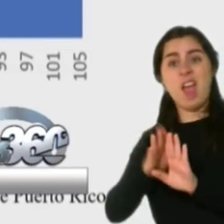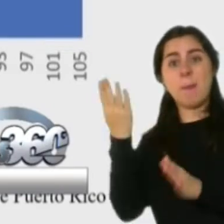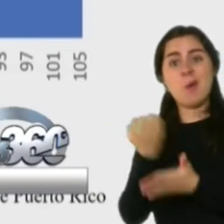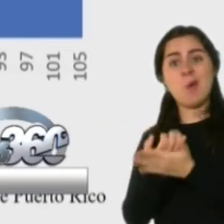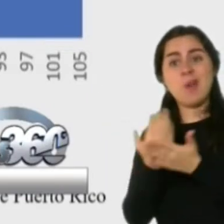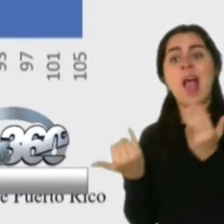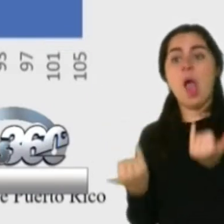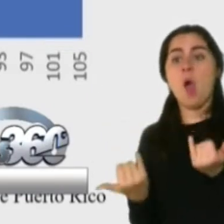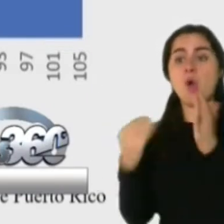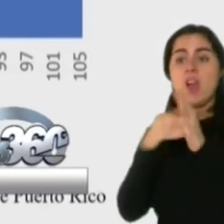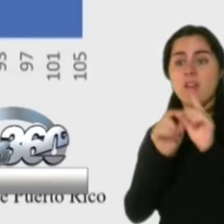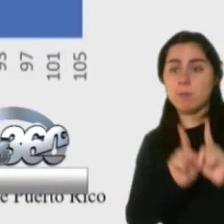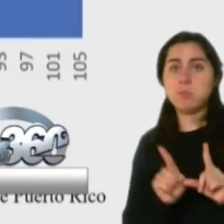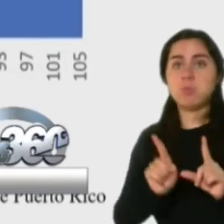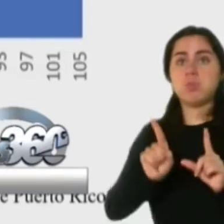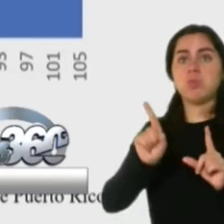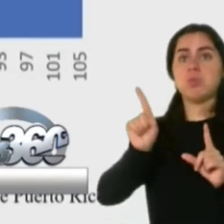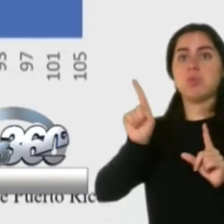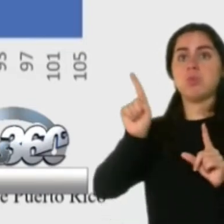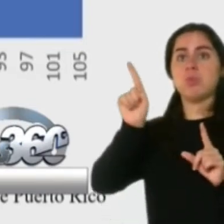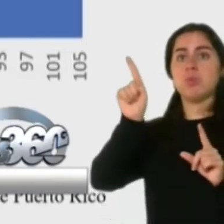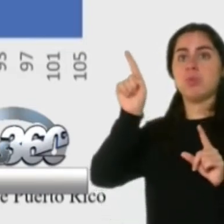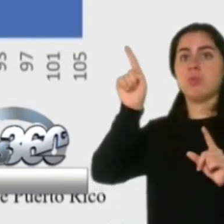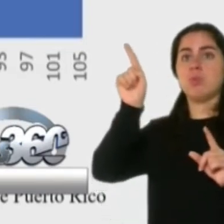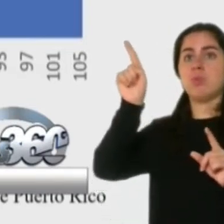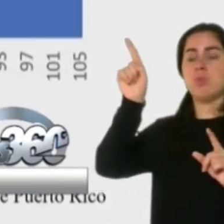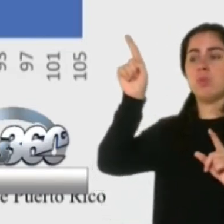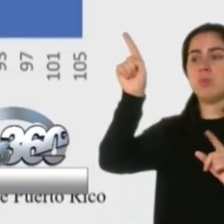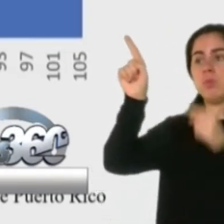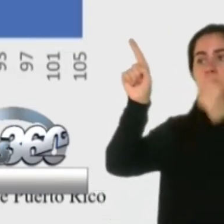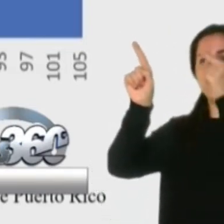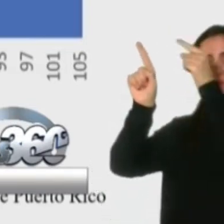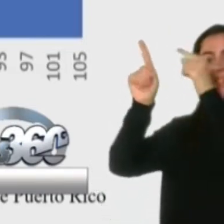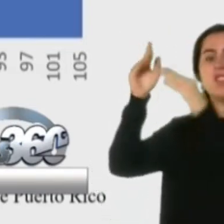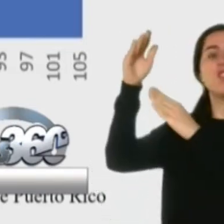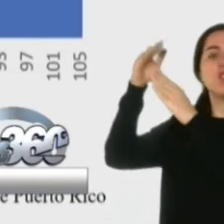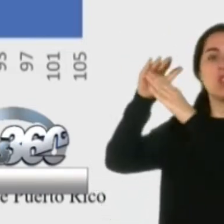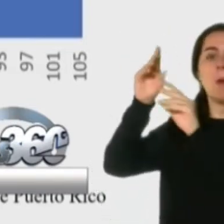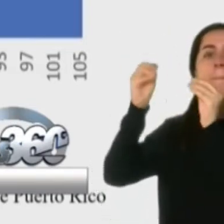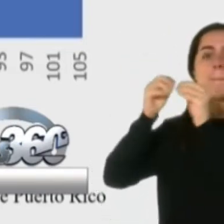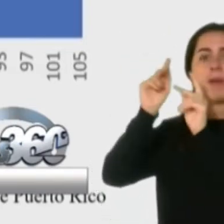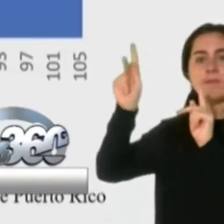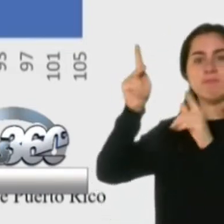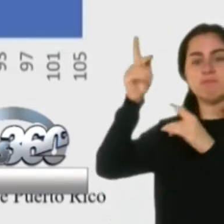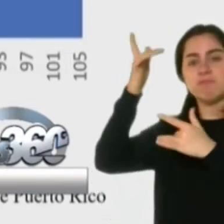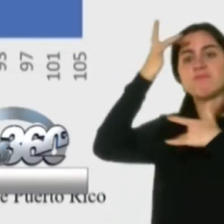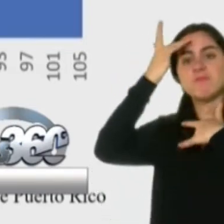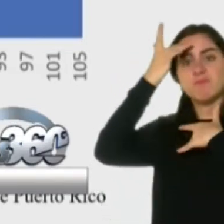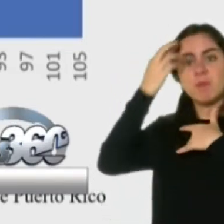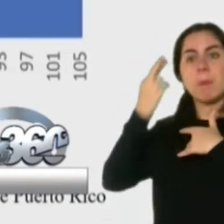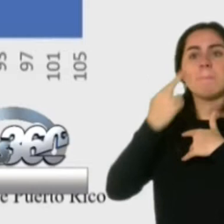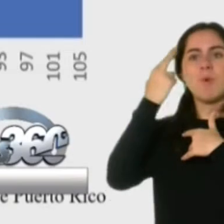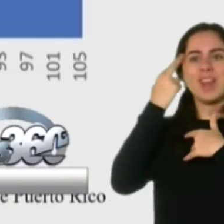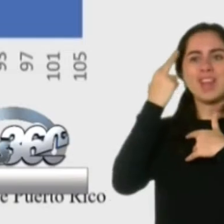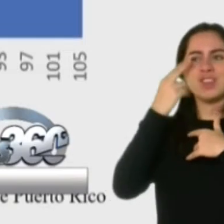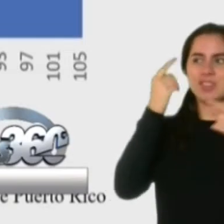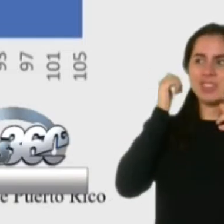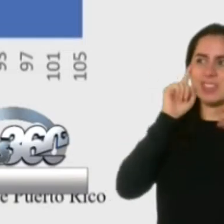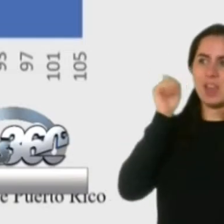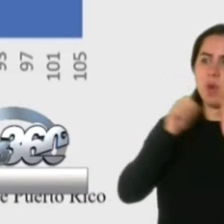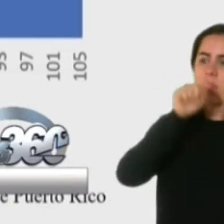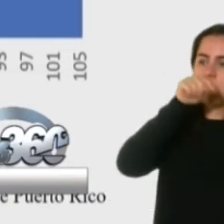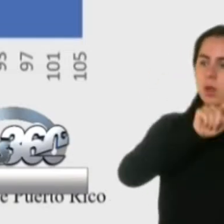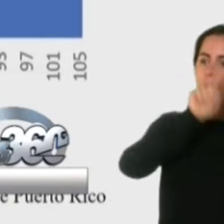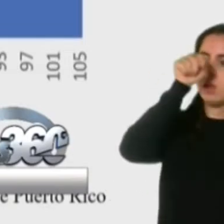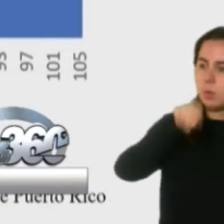casos activos detectados en la comunidad, ¿no? Por lo tanto, se ve esa subida que hay posteriormente.